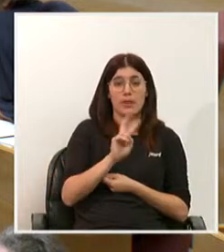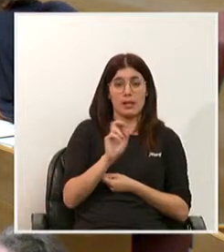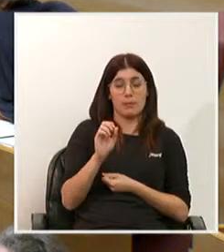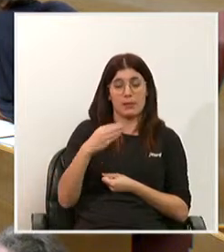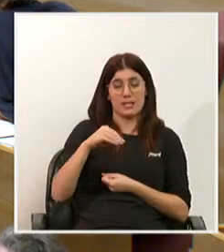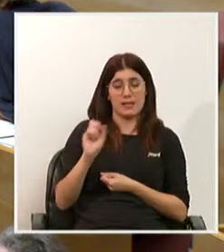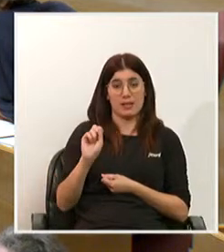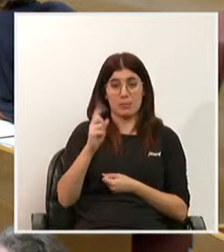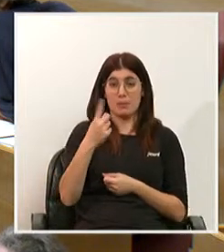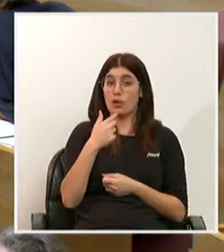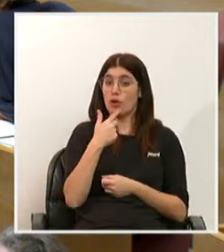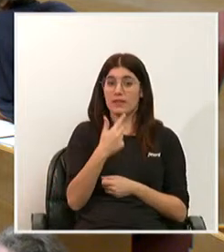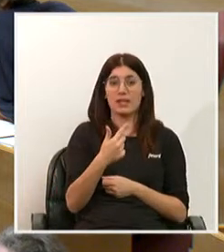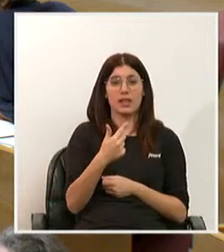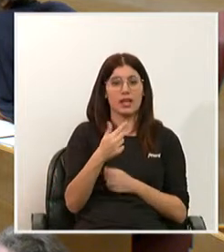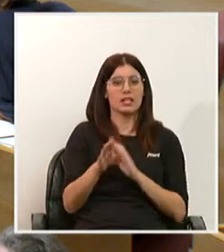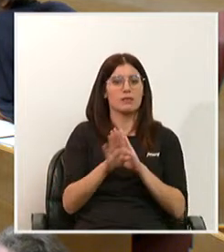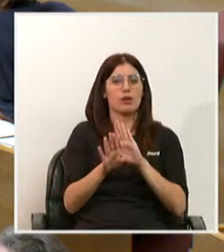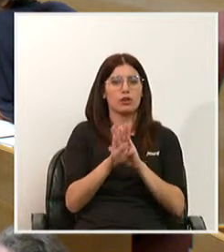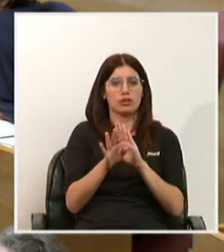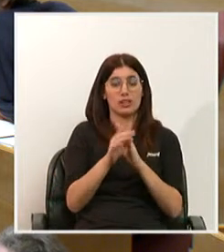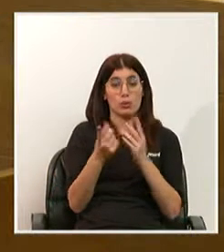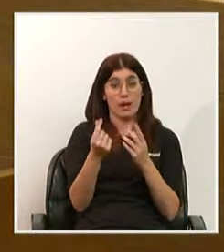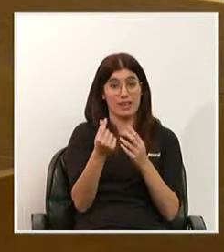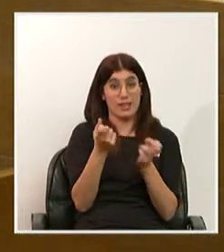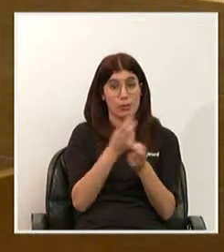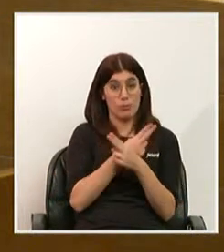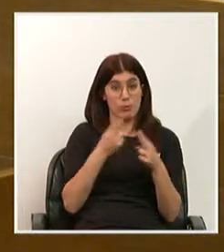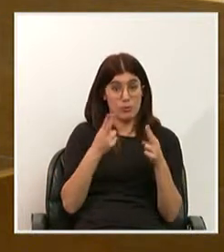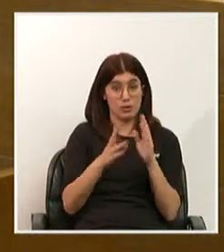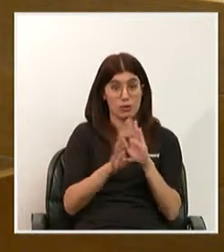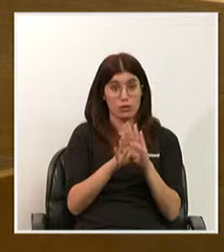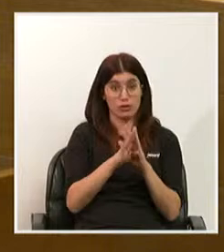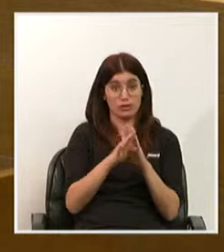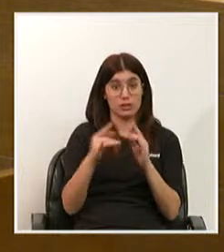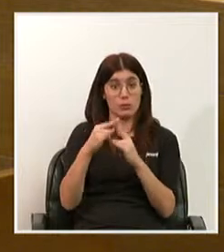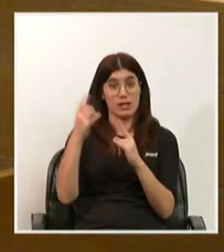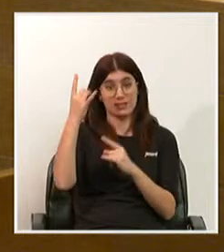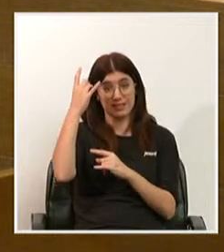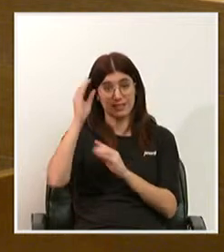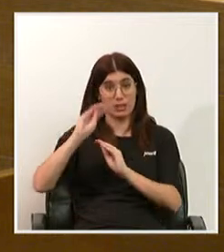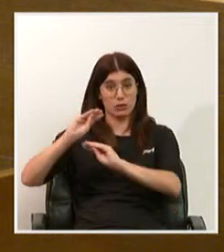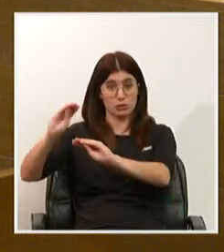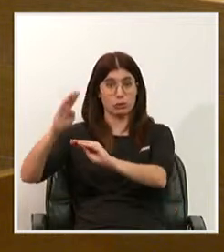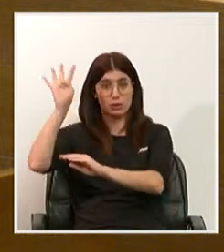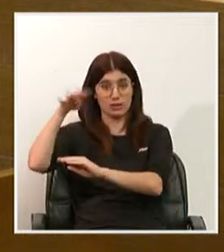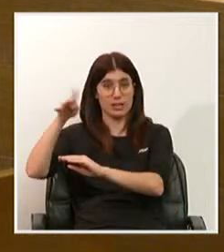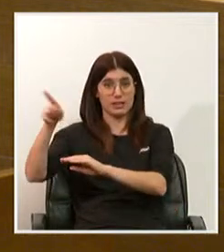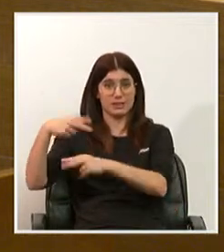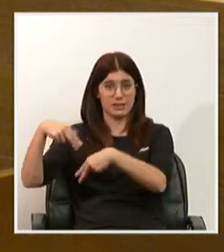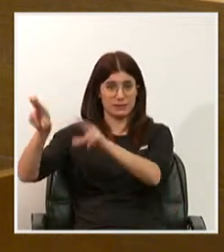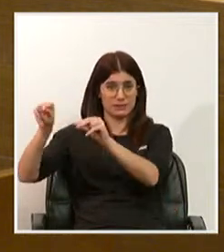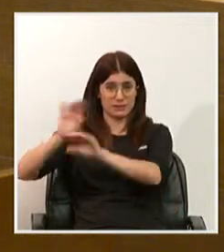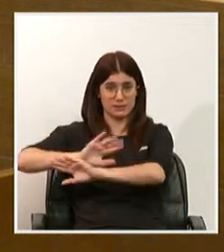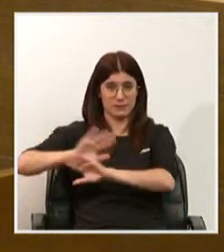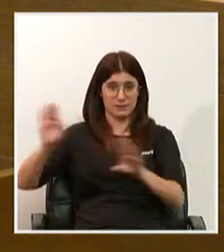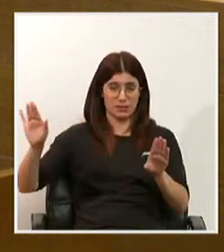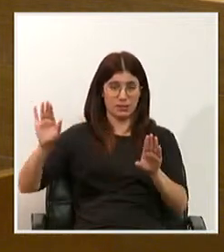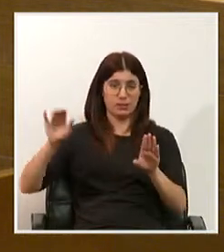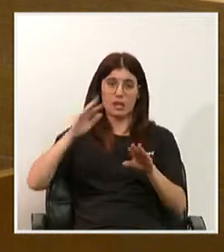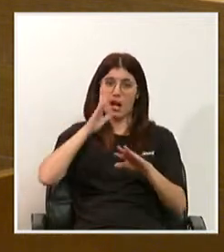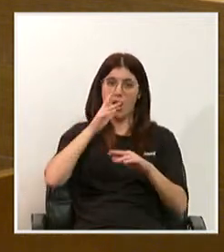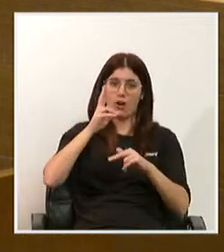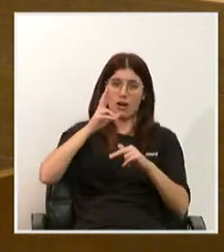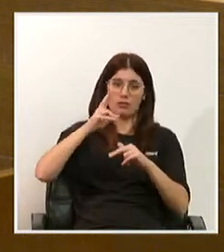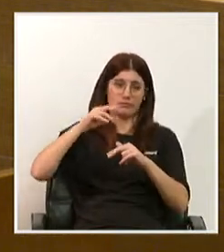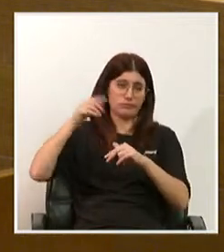dijo aquí que no se va a seguir regando con dinero de todos los valencianos los chiringuitos chiros catalan ah Están montando